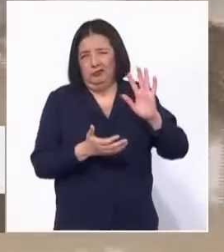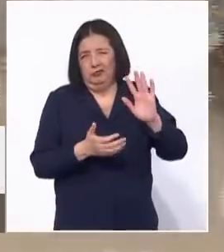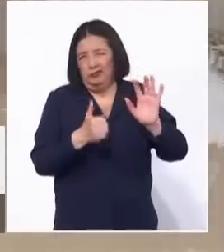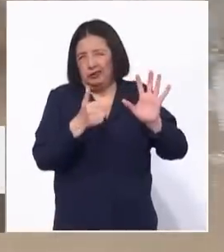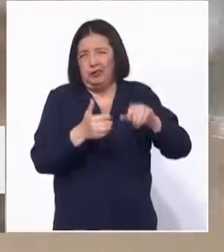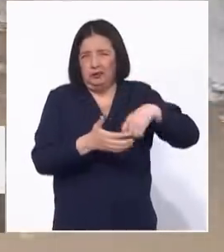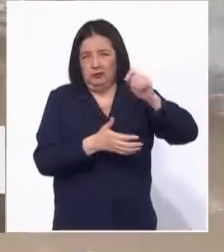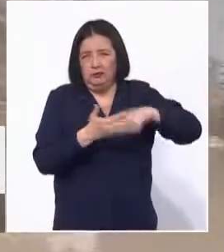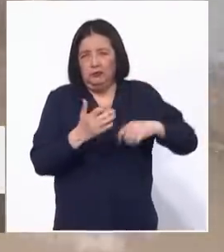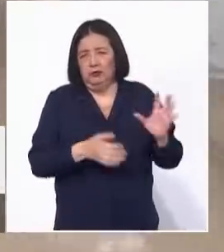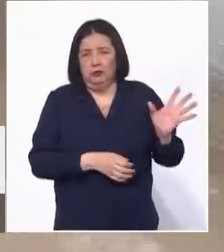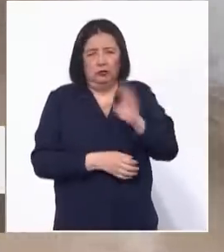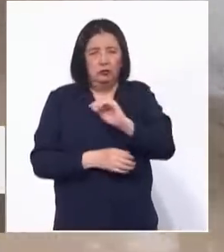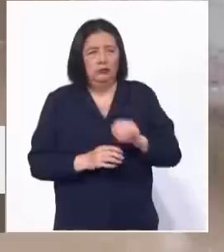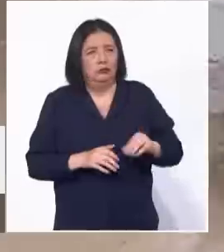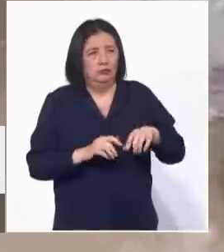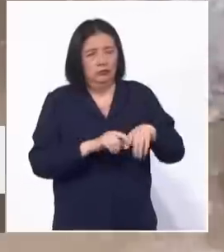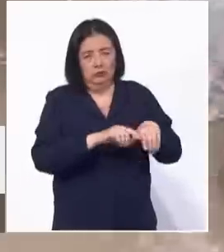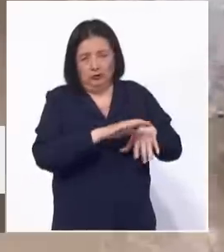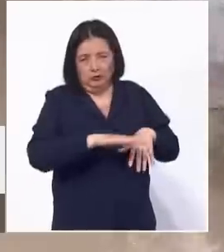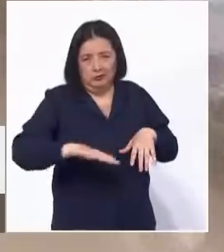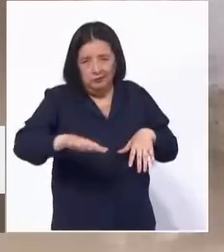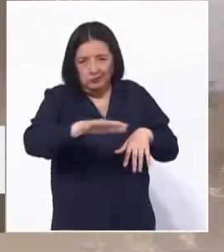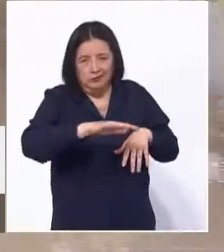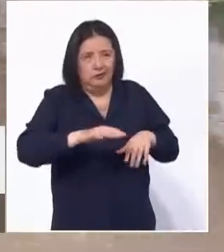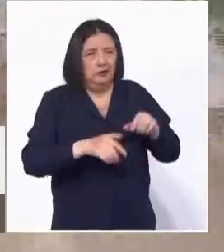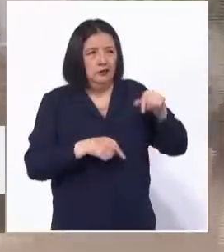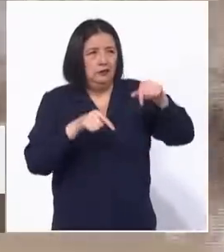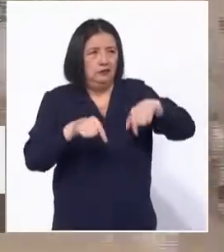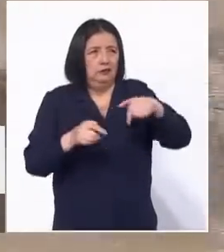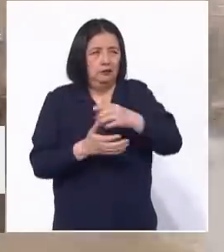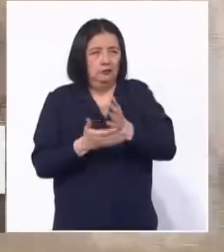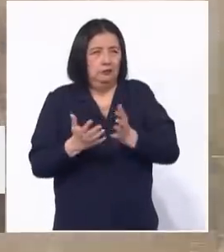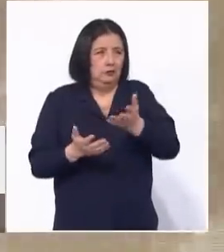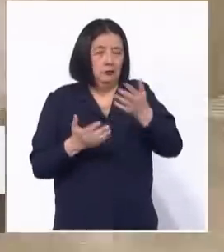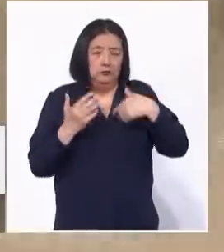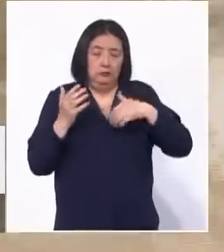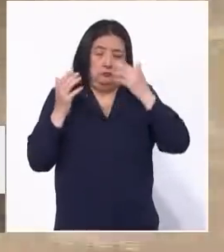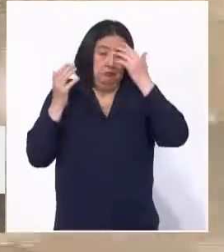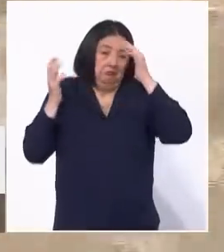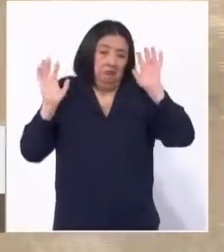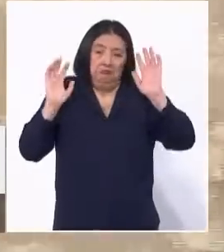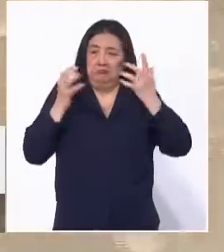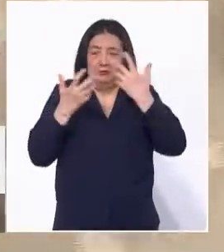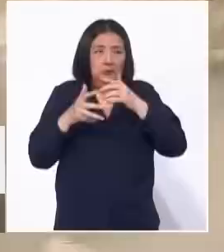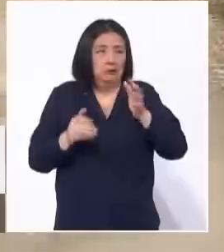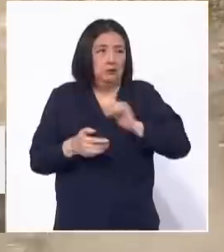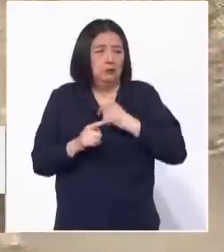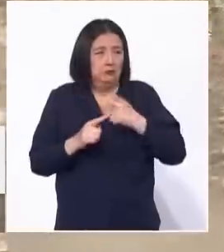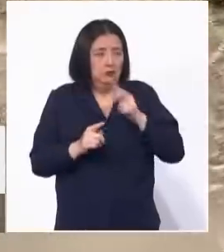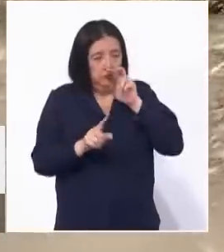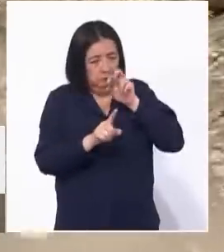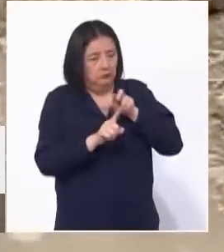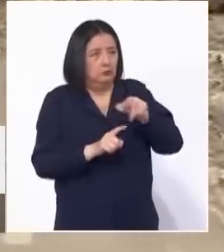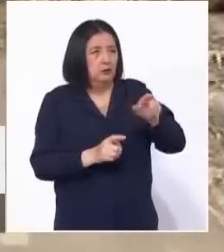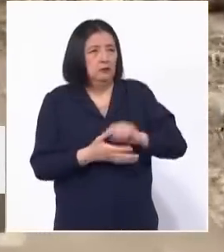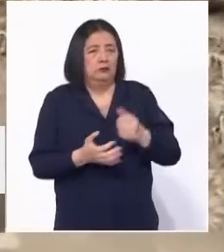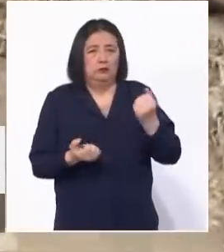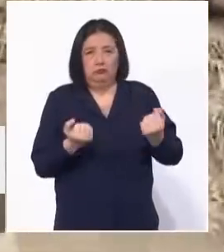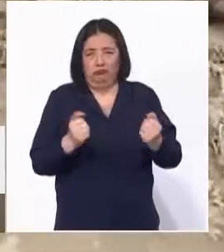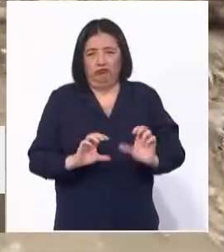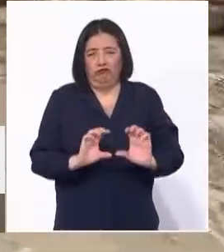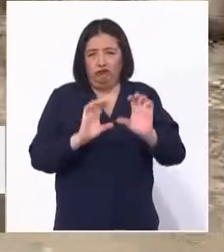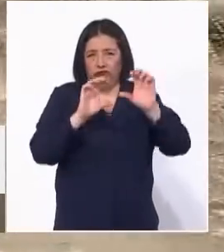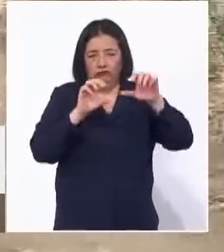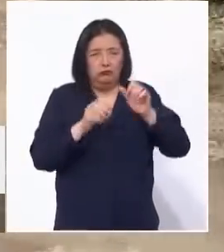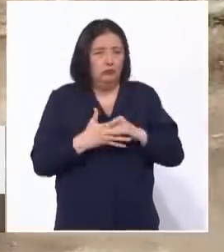lo que es el distrito de Calango. En este sector de acá, no sé a qué empresa habrán contratado, pero sí he visto que han habido maquinarias.